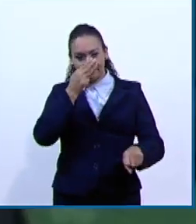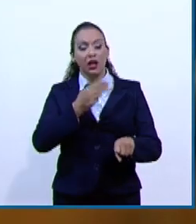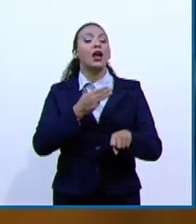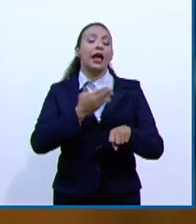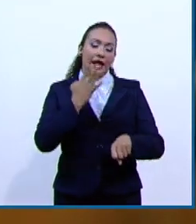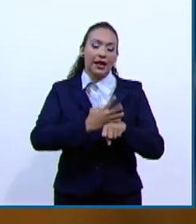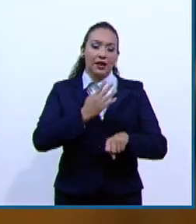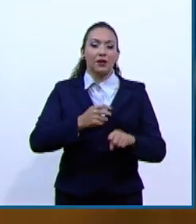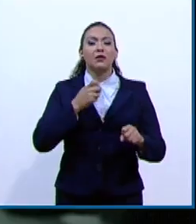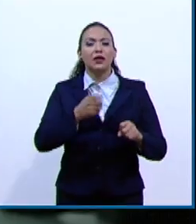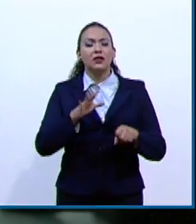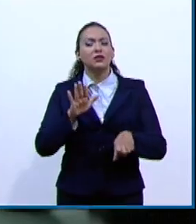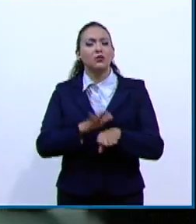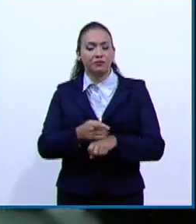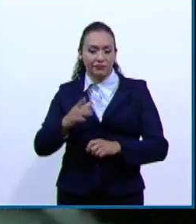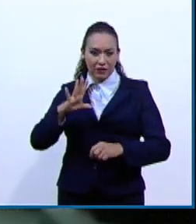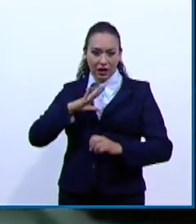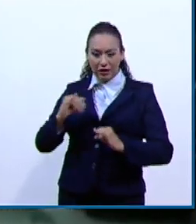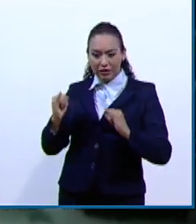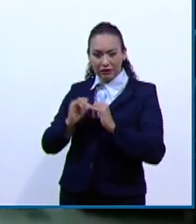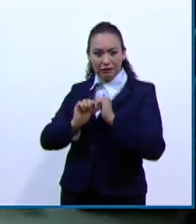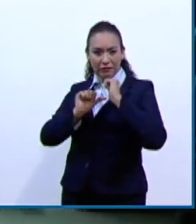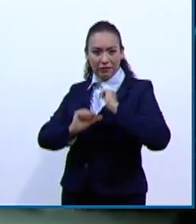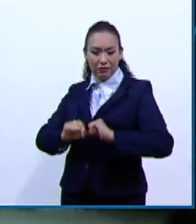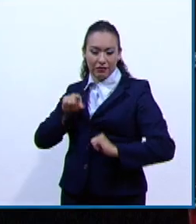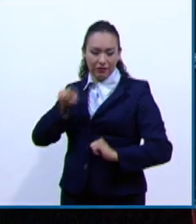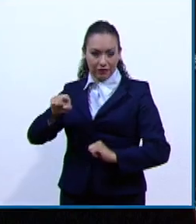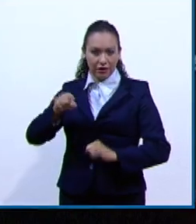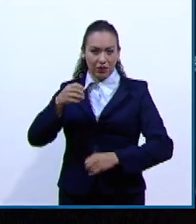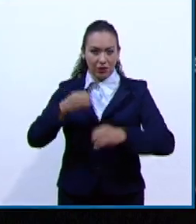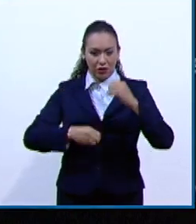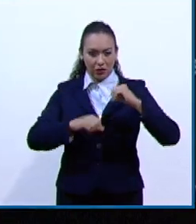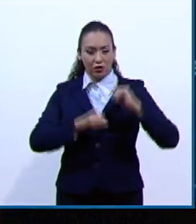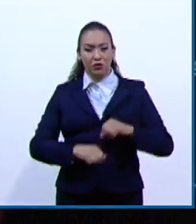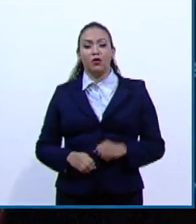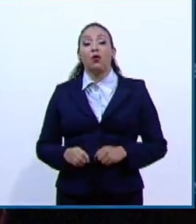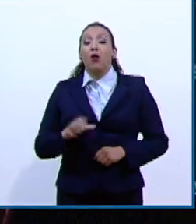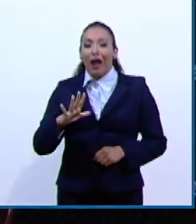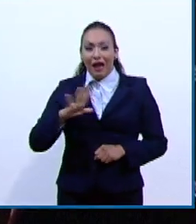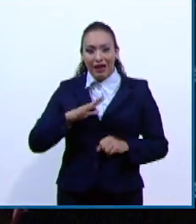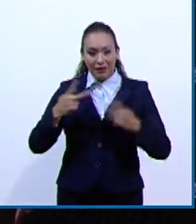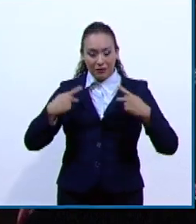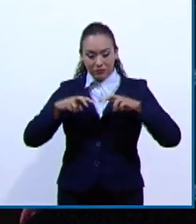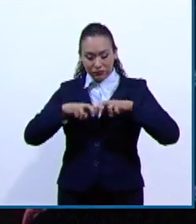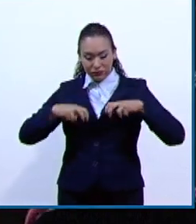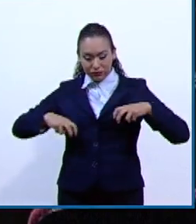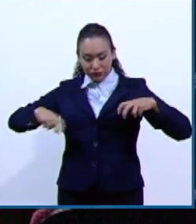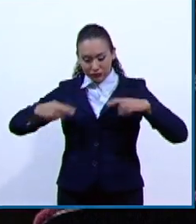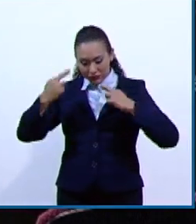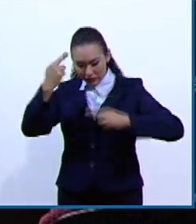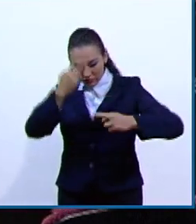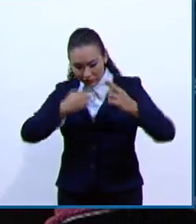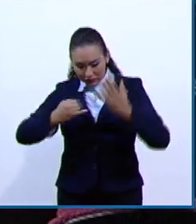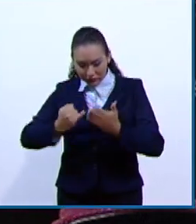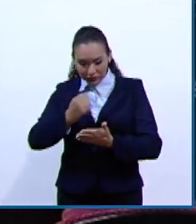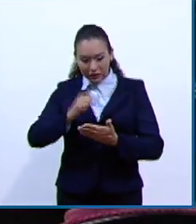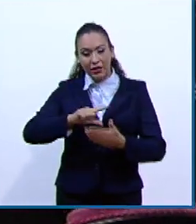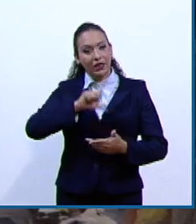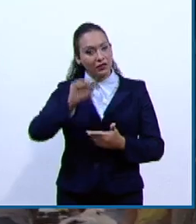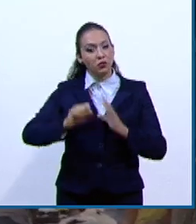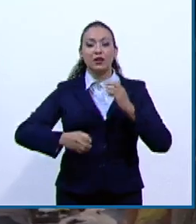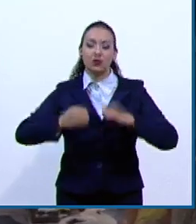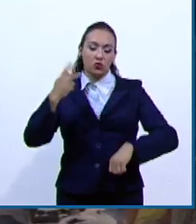competencia exclusiva del Tribunal Superior de Justicia del Estado como jurado de sentencia, al resolver en definitiva el juicio